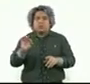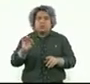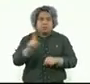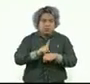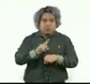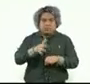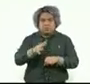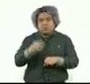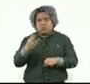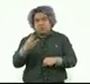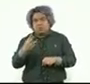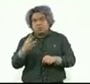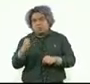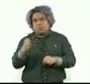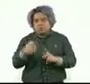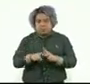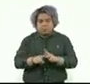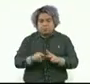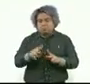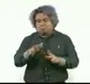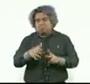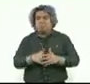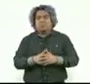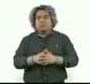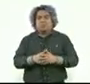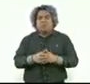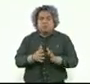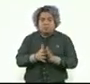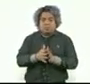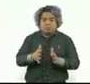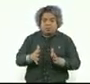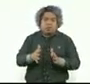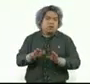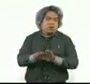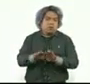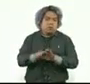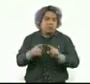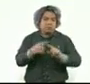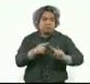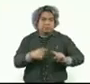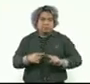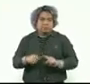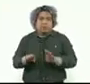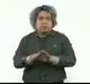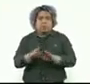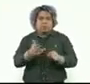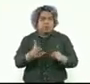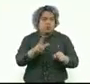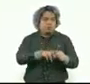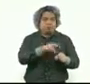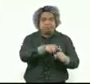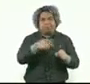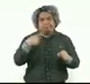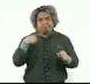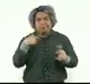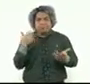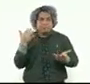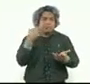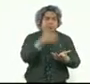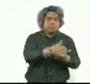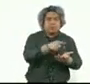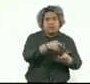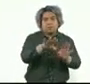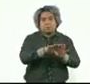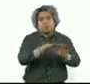enero, entonces como 27 días, y hace mucha diferencia en precisamente ocupar menos hospitales y que haya menos estragos en la salud de las